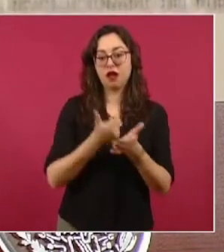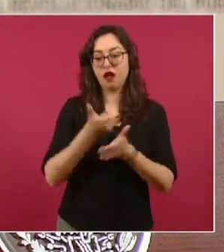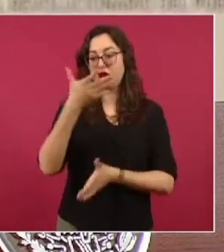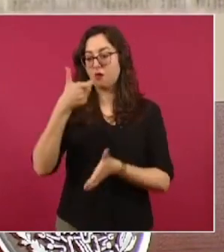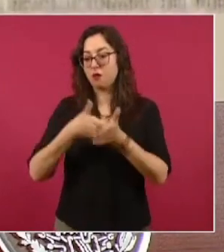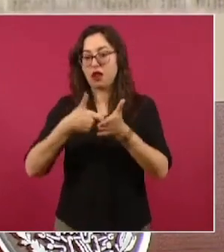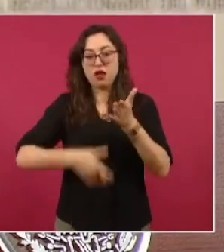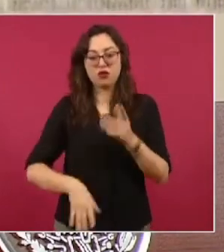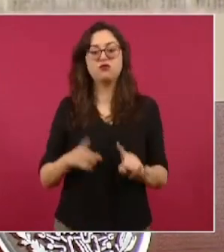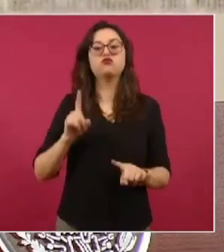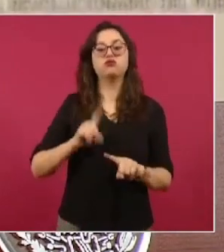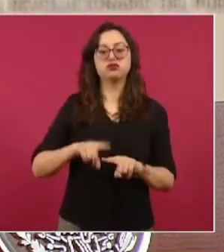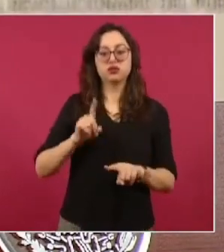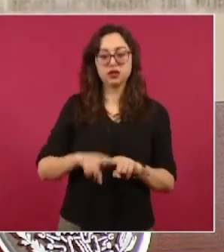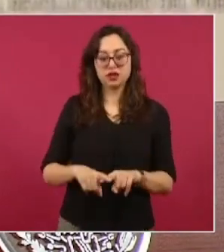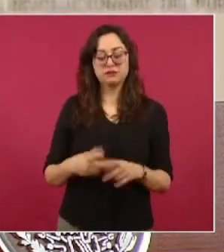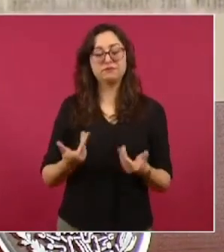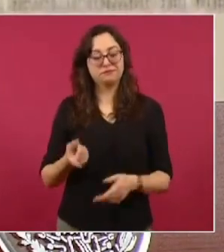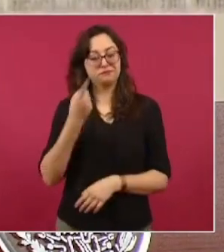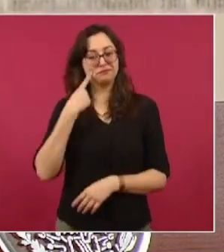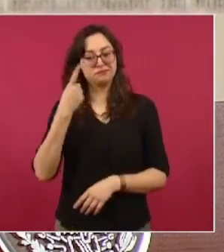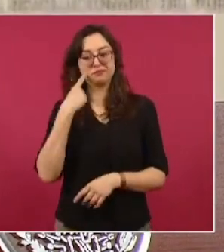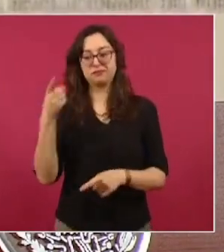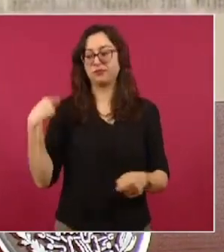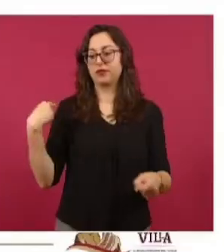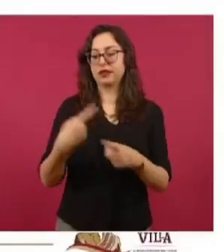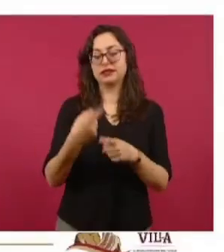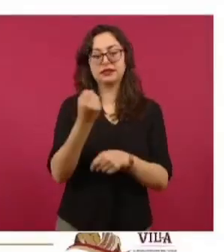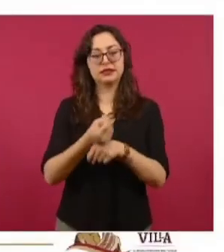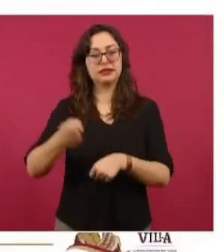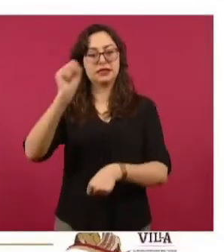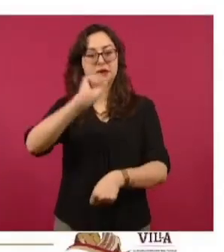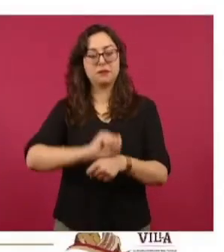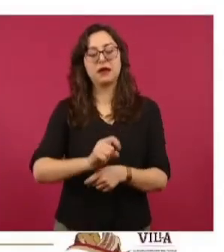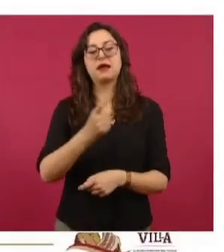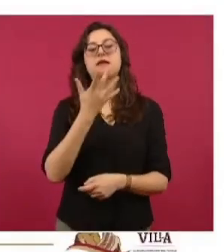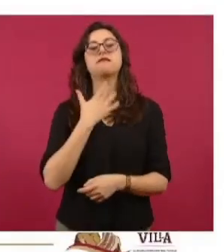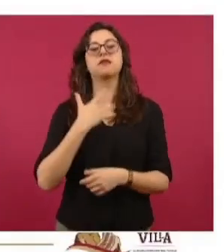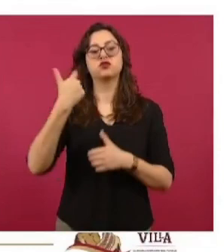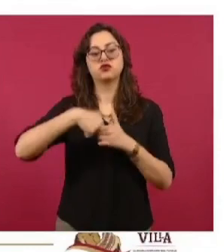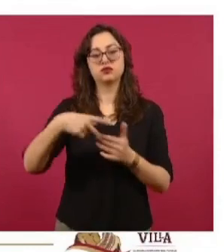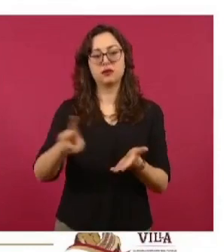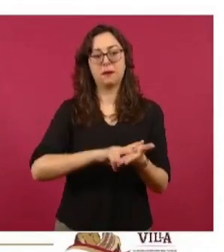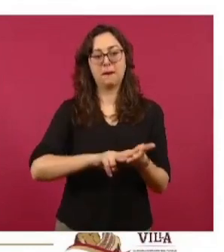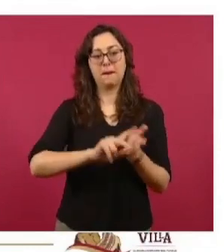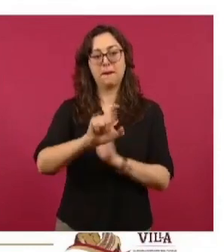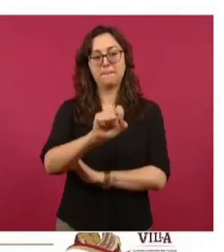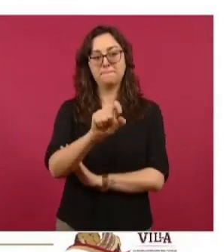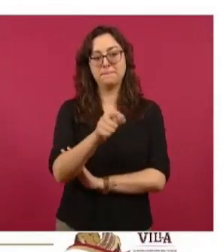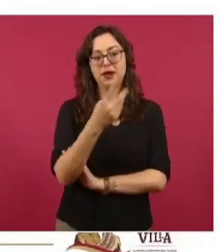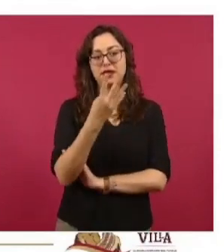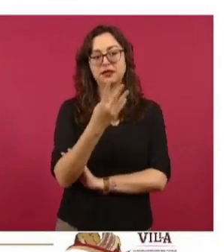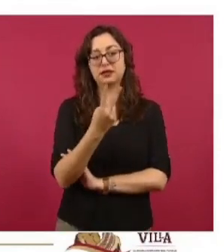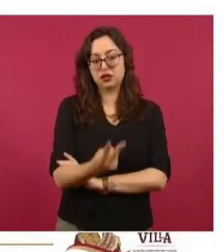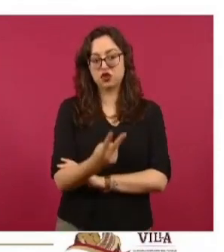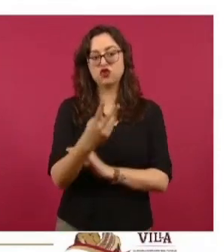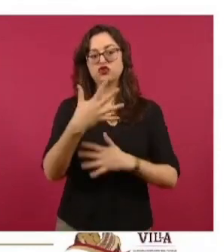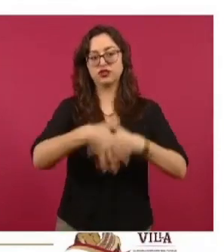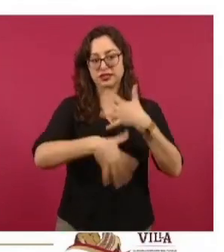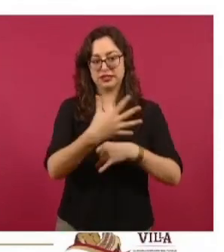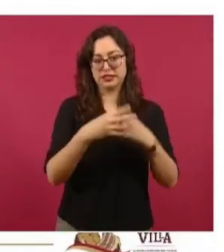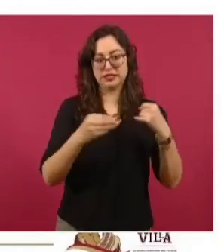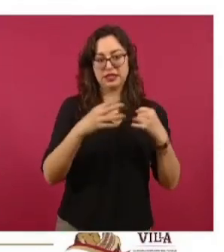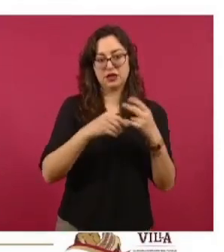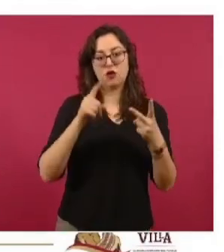promedio de la gasolina regular la semana pasada, 22 pesos con 15 centavos el litro. El promedio de la premium, 24 pesos con